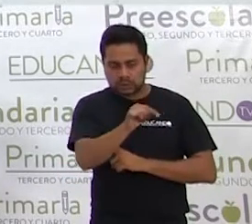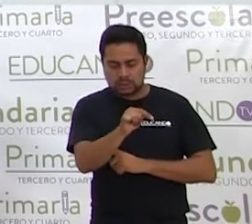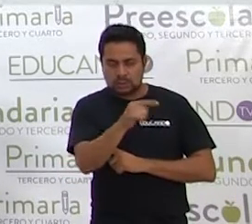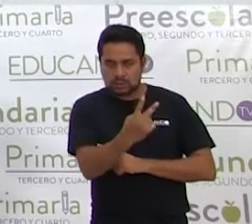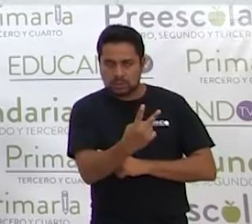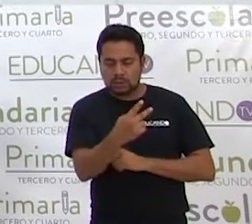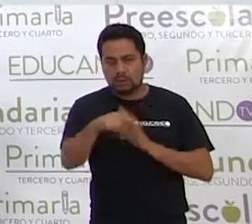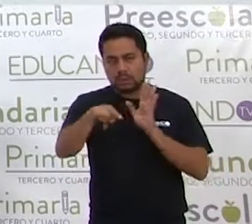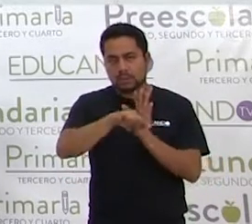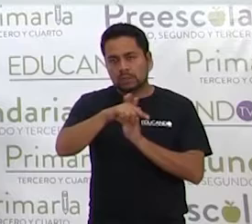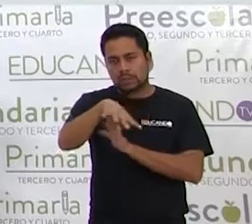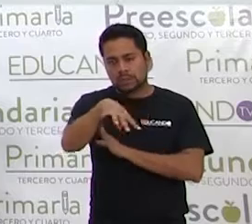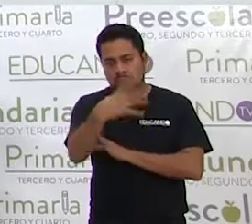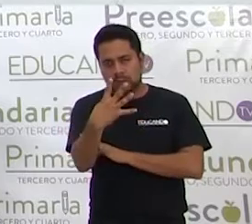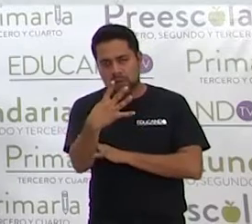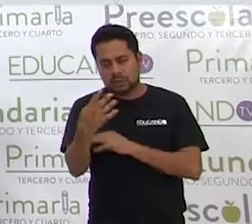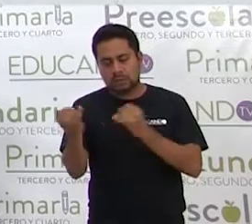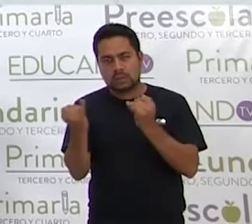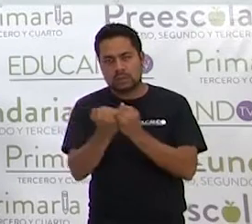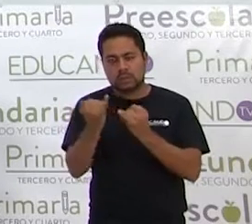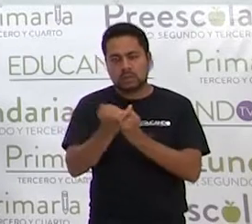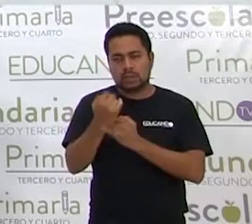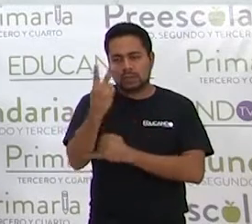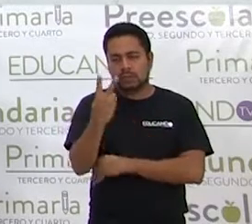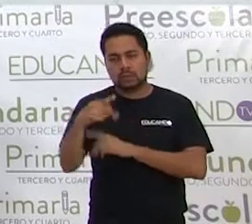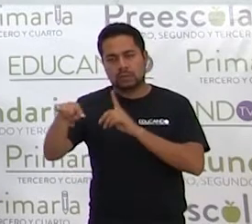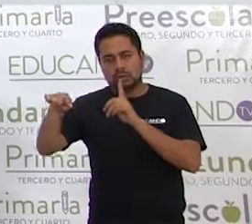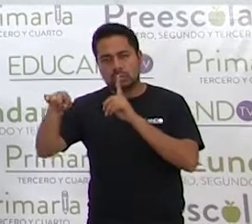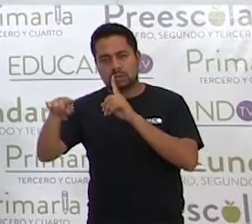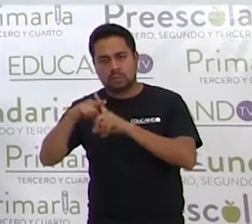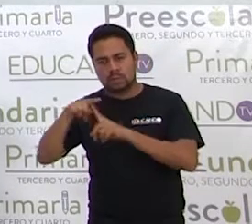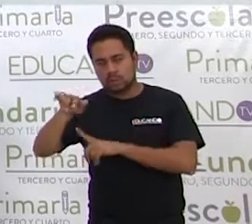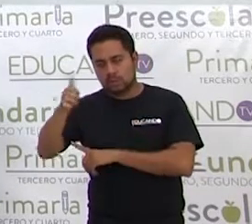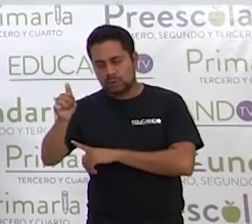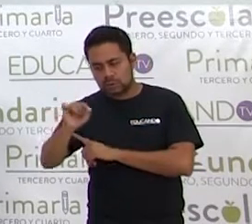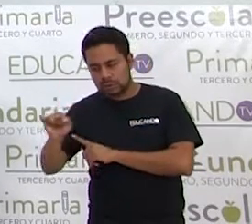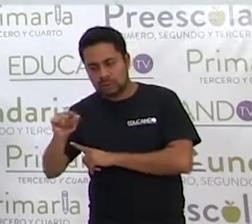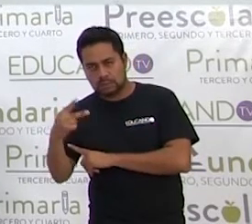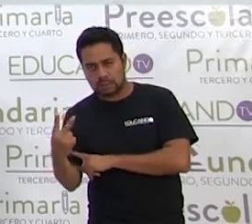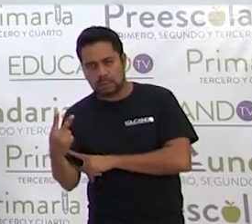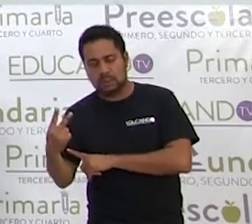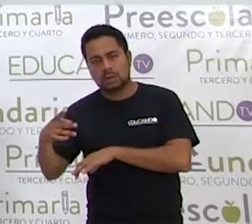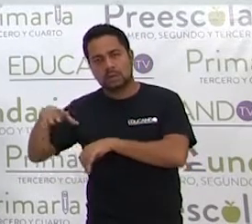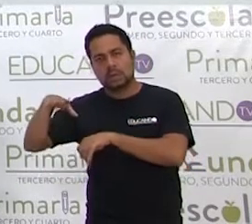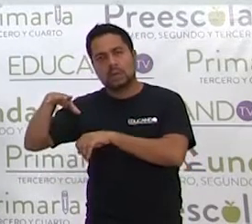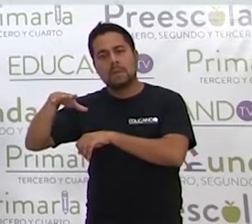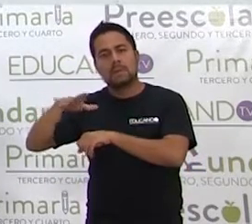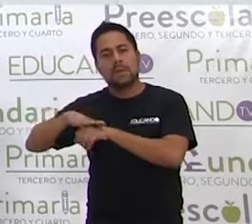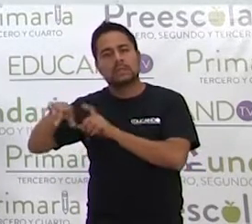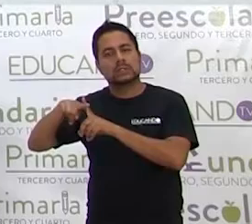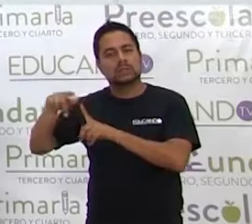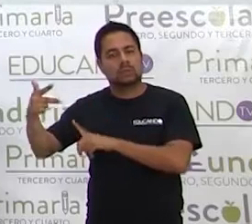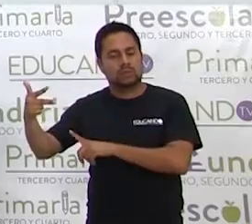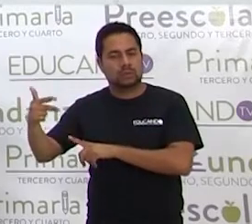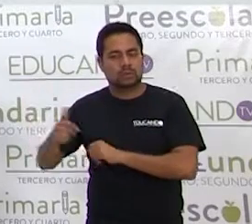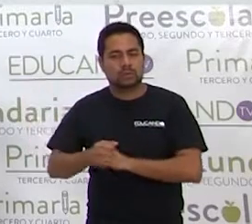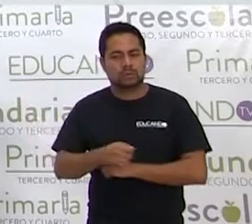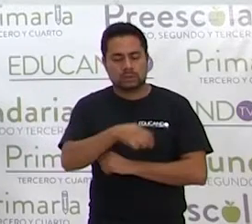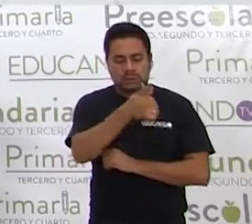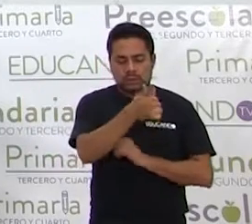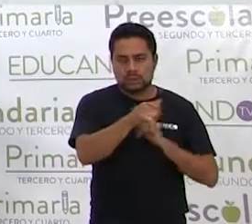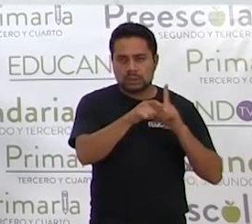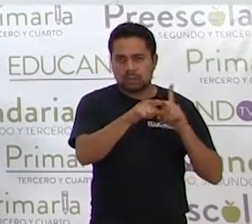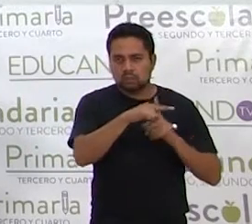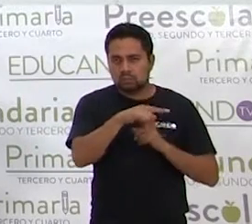menos 14 igual a 2 por 11 medios más 8 6 x